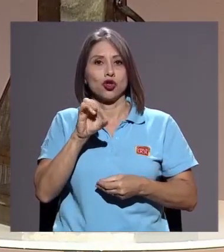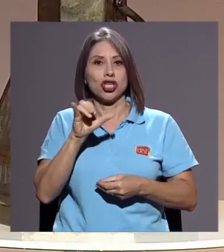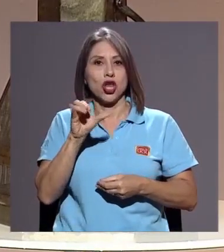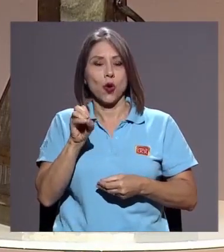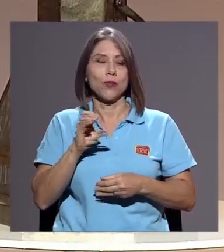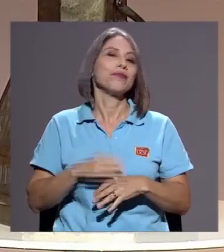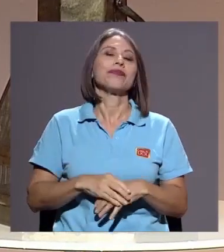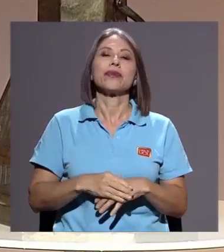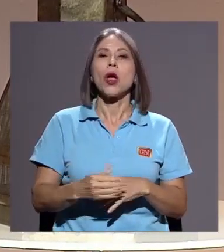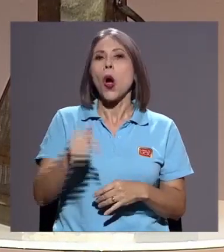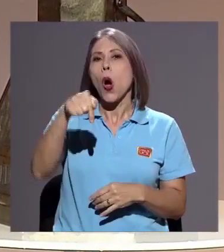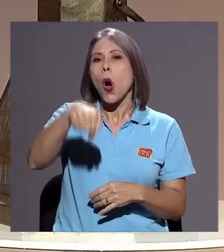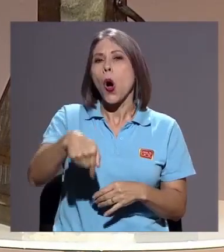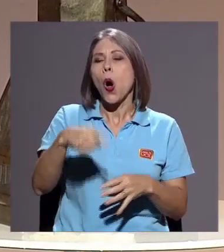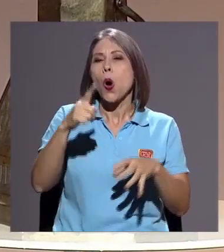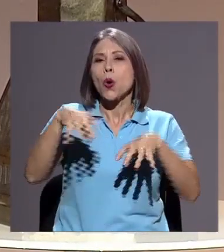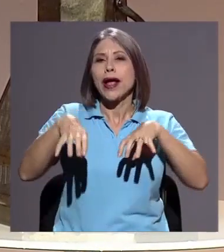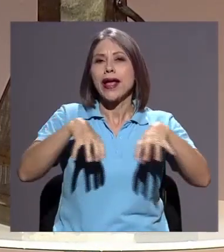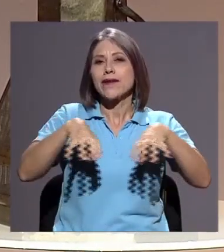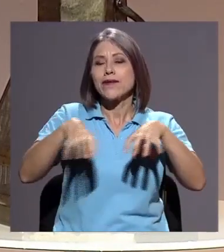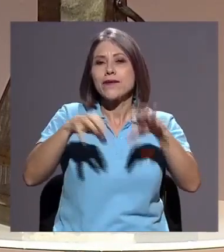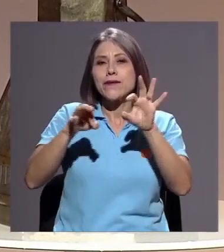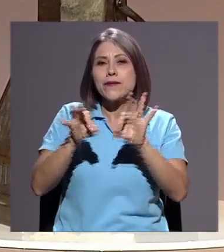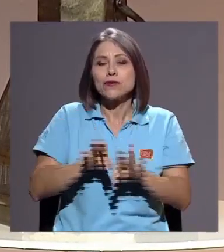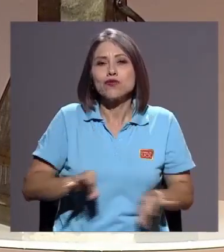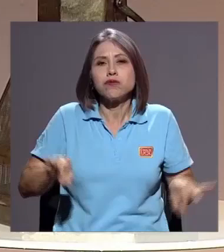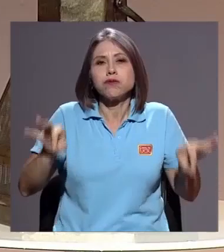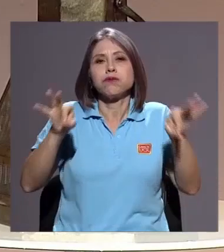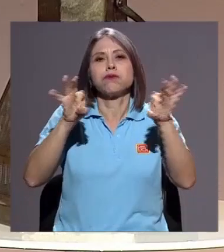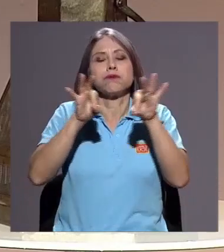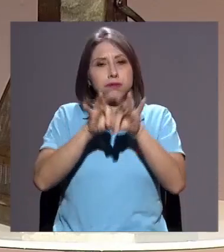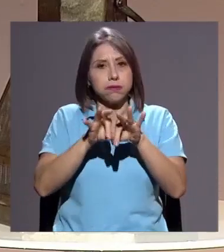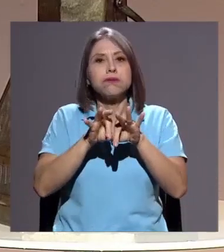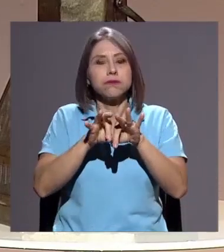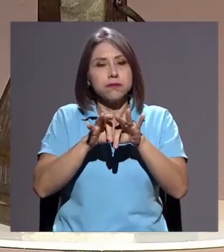Tengo un evento importantísimo